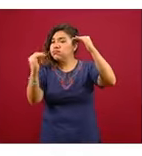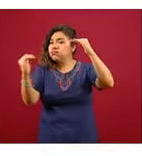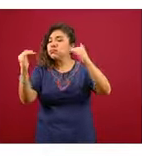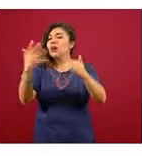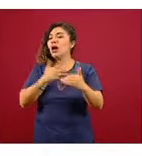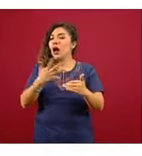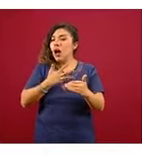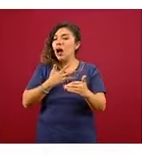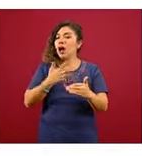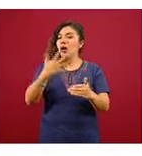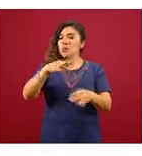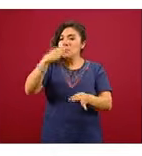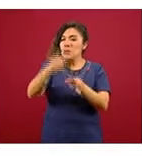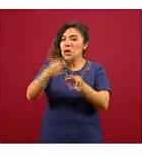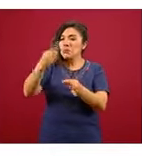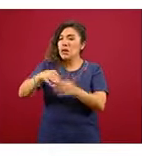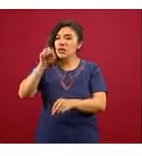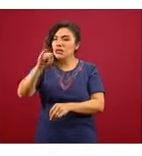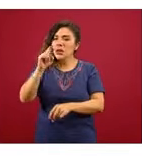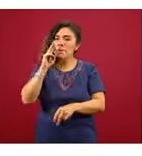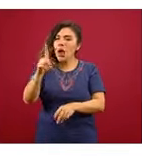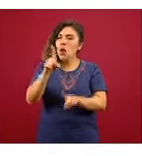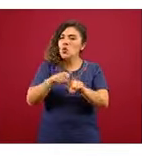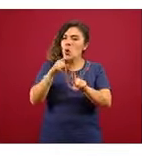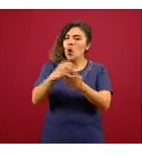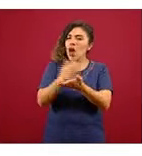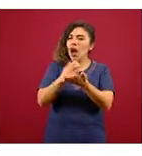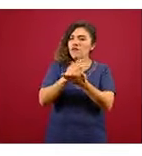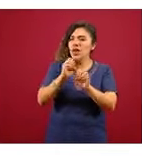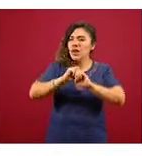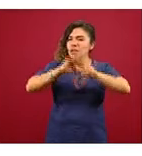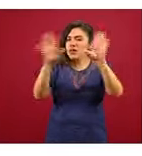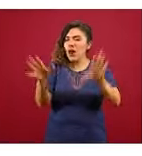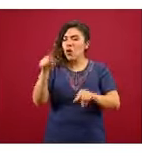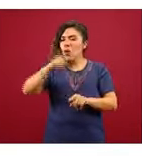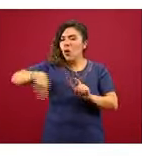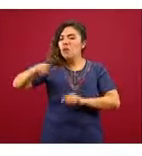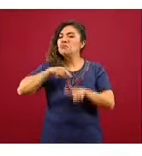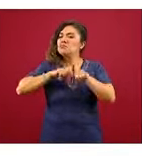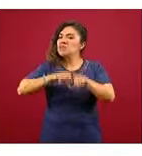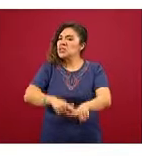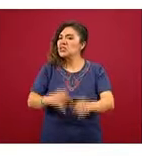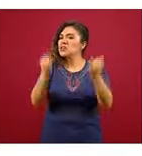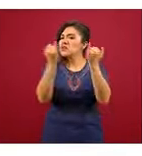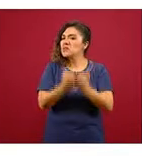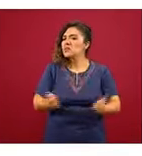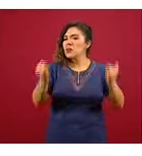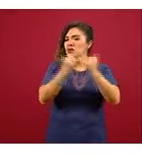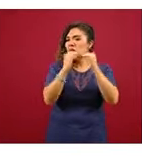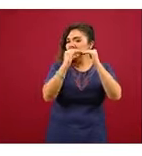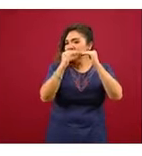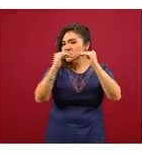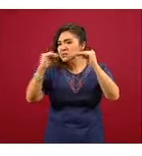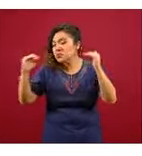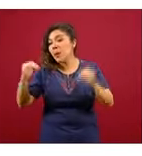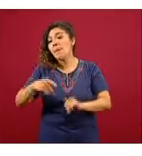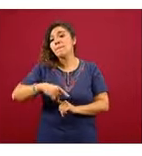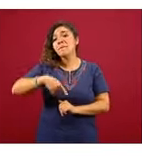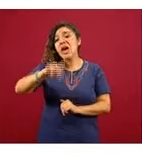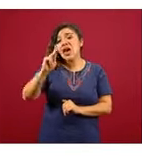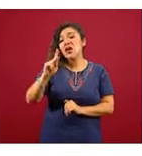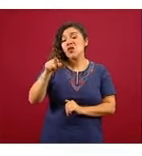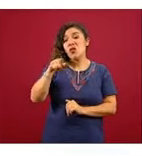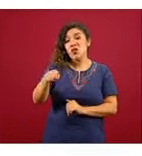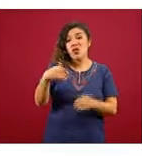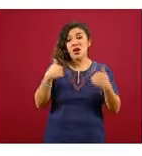casos confirmados, que son los barras de color café claro, se ha mantenido en una estabilidad, pero que más que